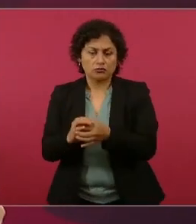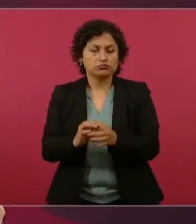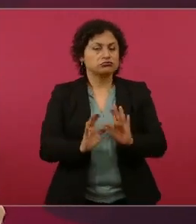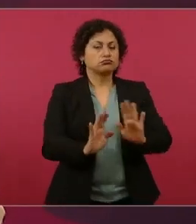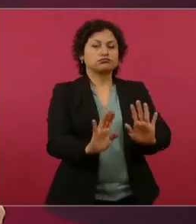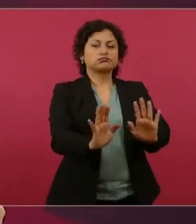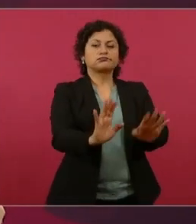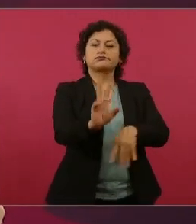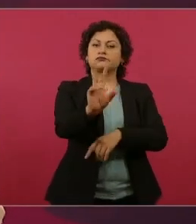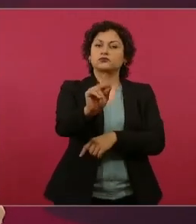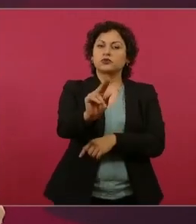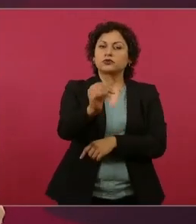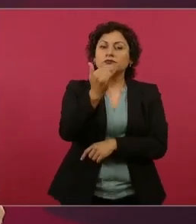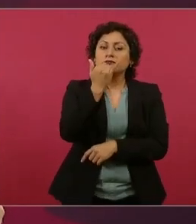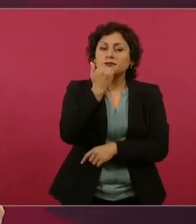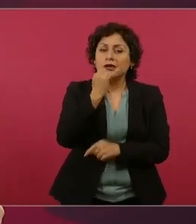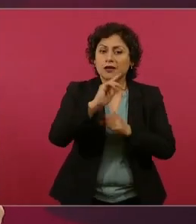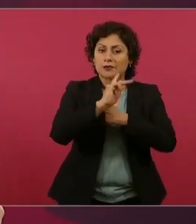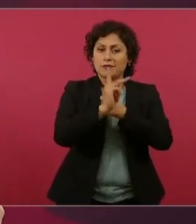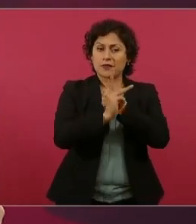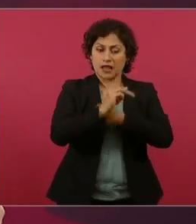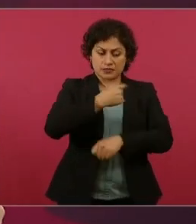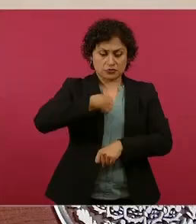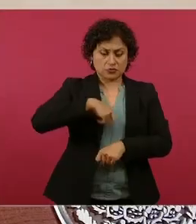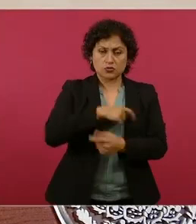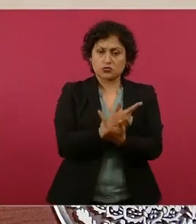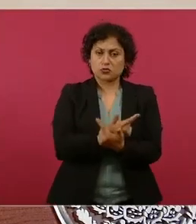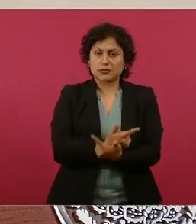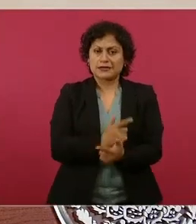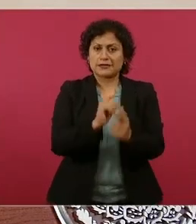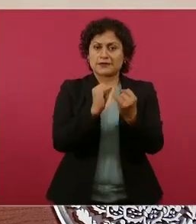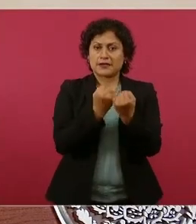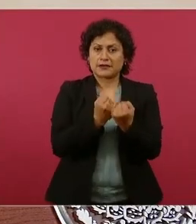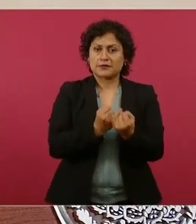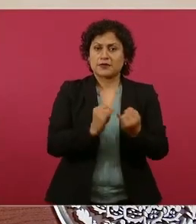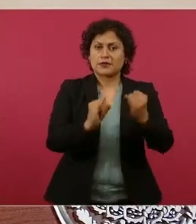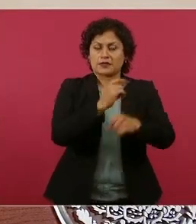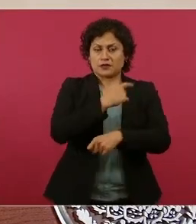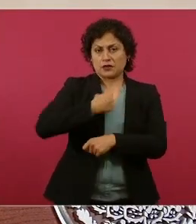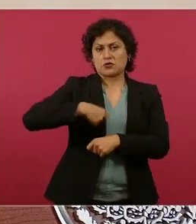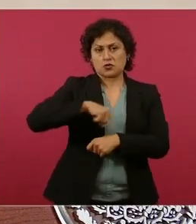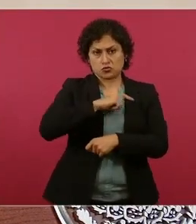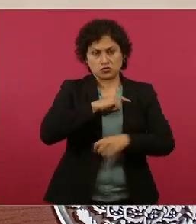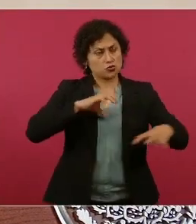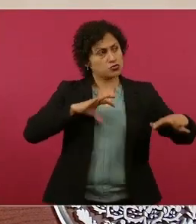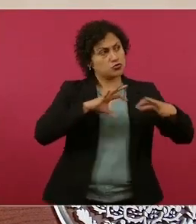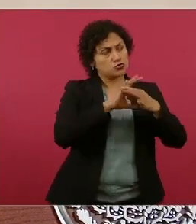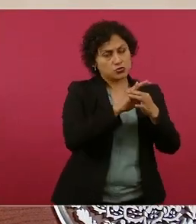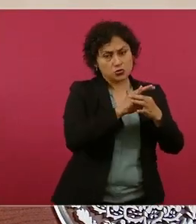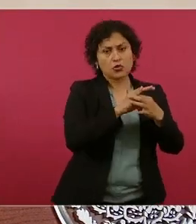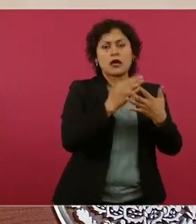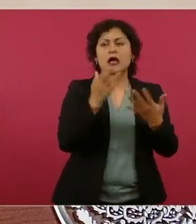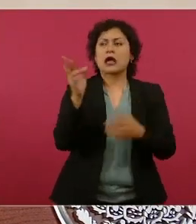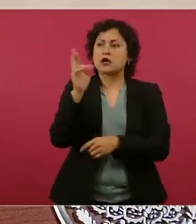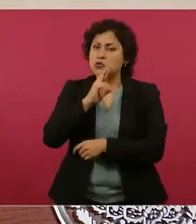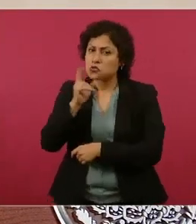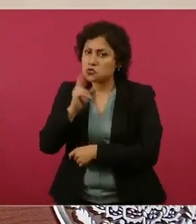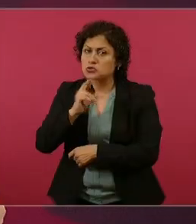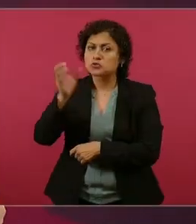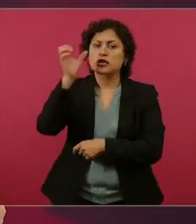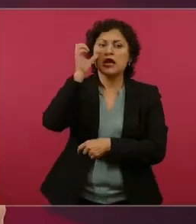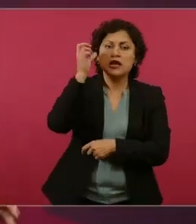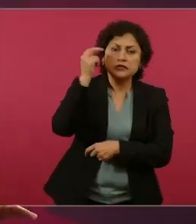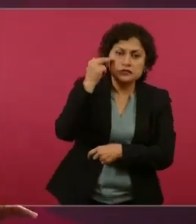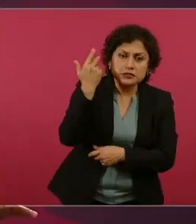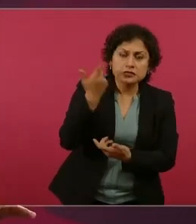Nosotros somos libres, somos independientes, llevamos muy buena relación con el gobierno de Rusia, con el gobierno de China, con el